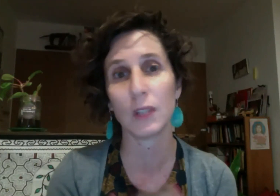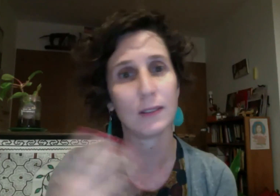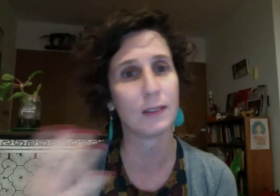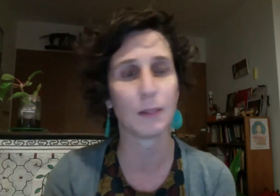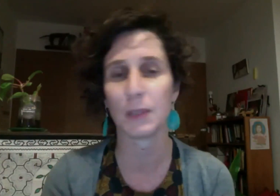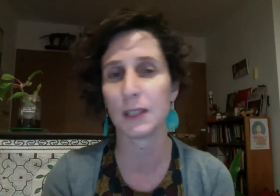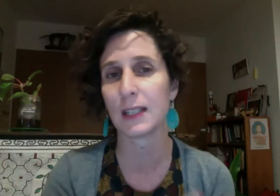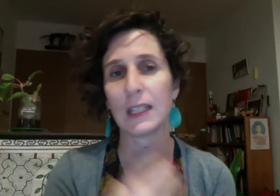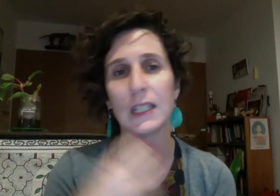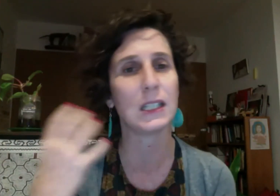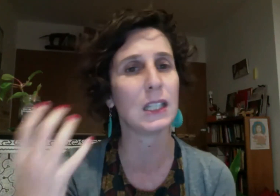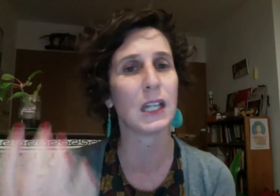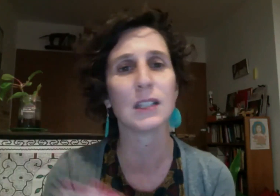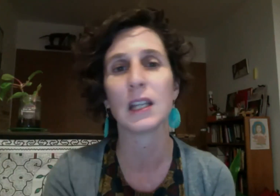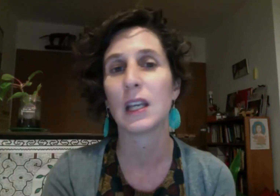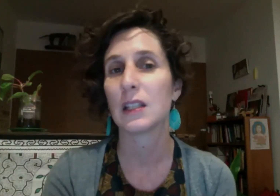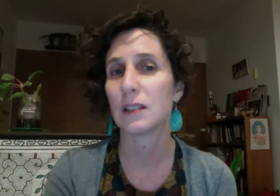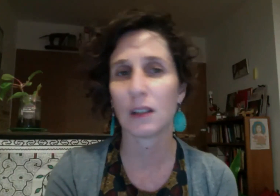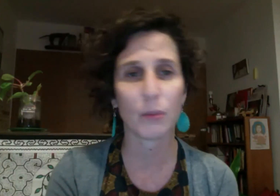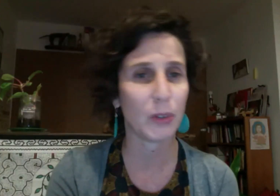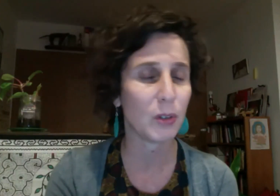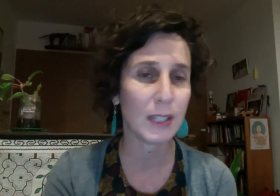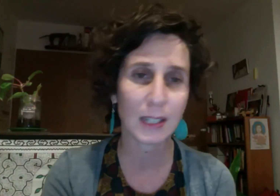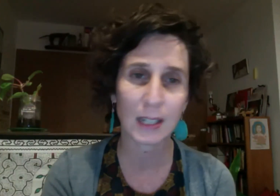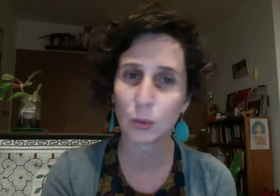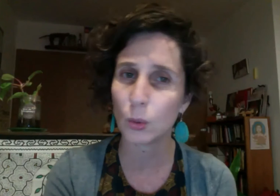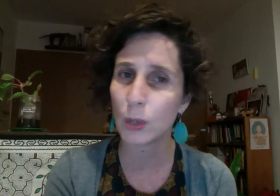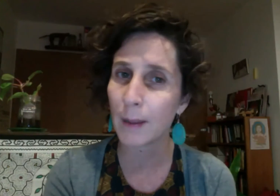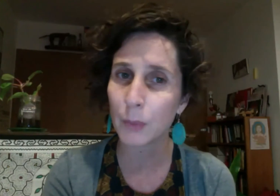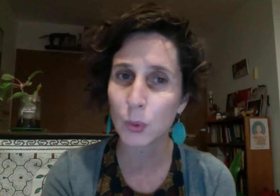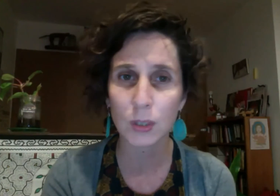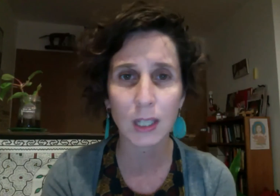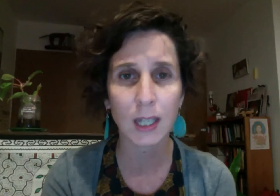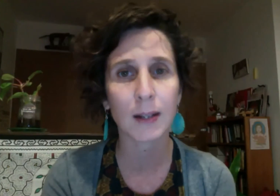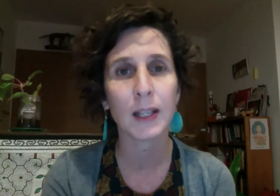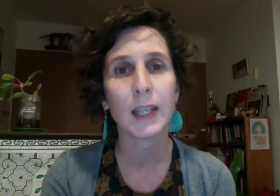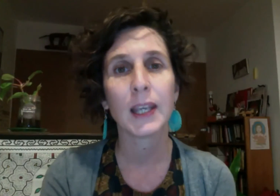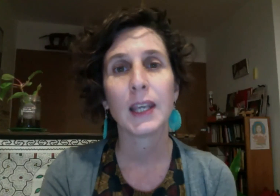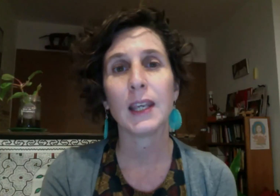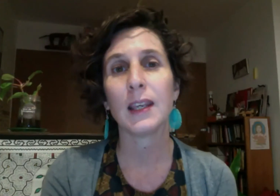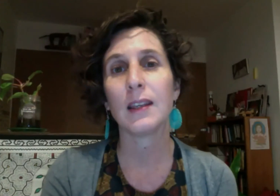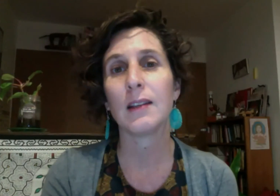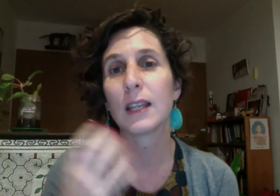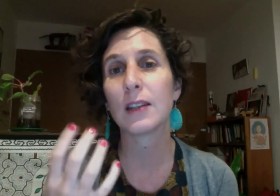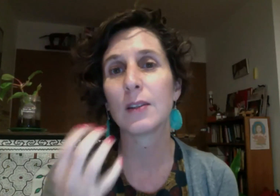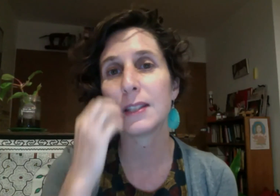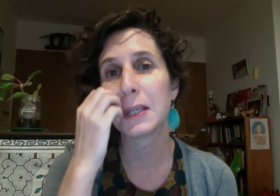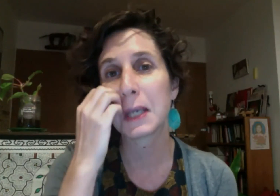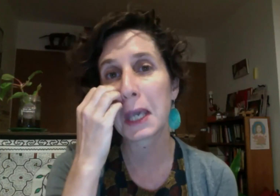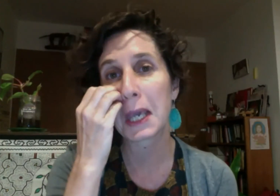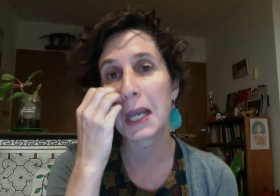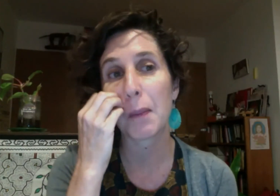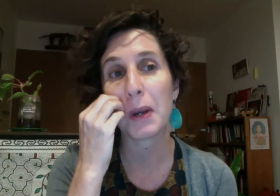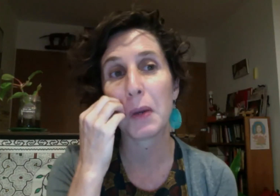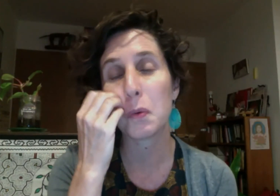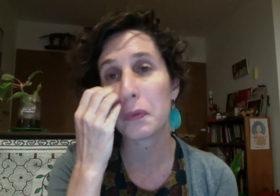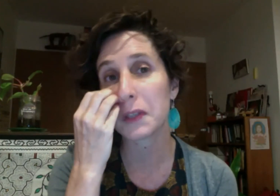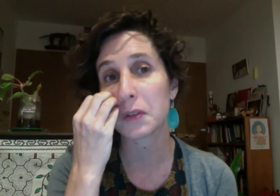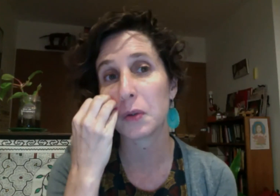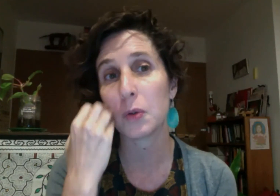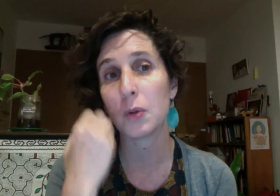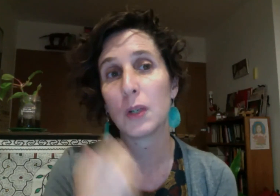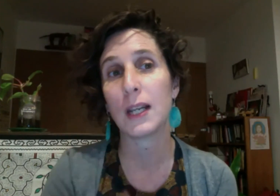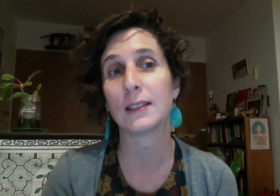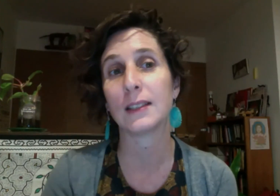¿no? Sean piezas artísticas, sean, como digo, literatura, música. Y lo que quiero decir es que las